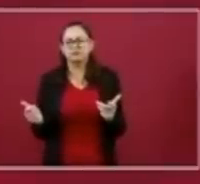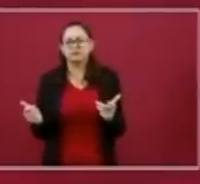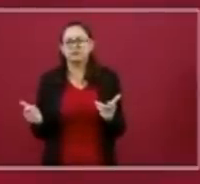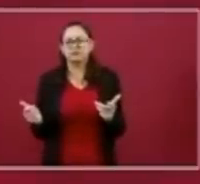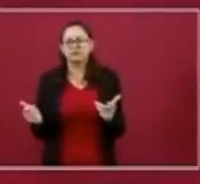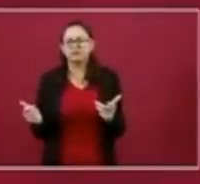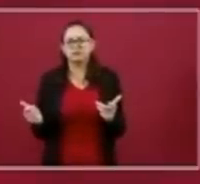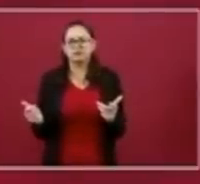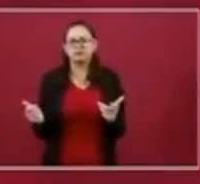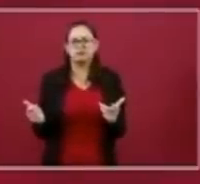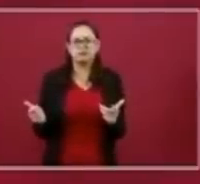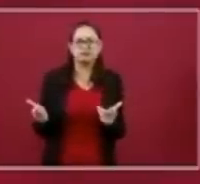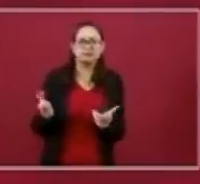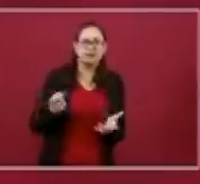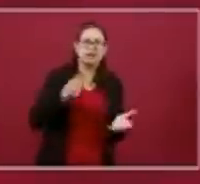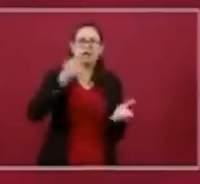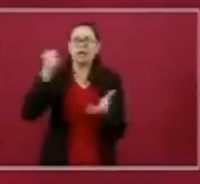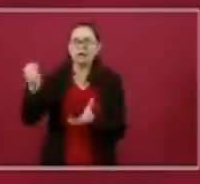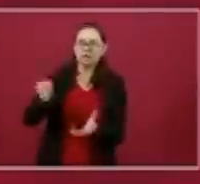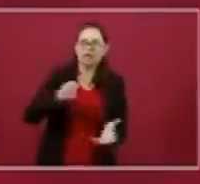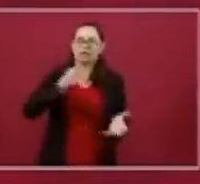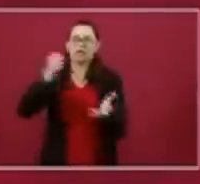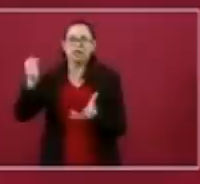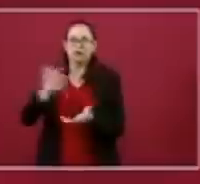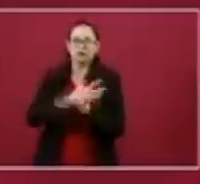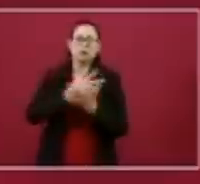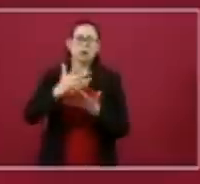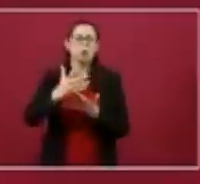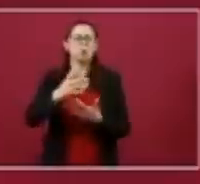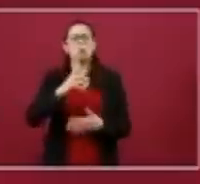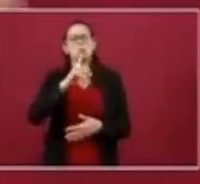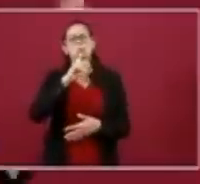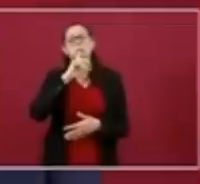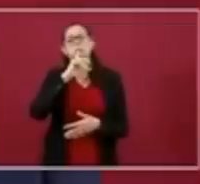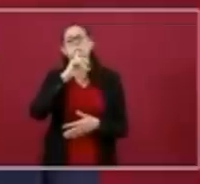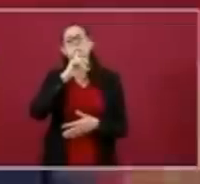grandes sacrificios en Pemex. Claro que